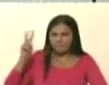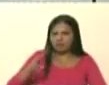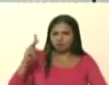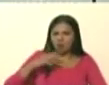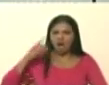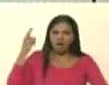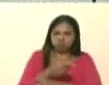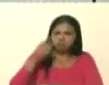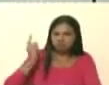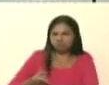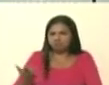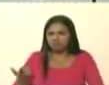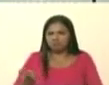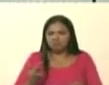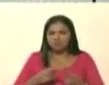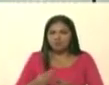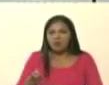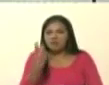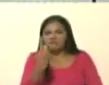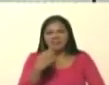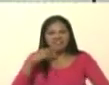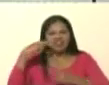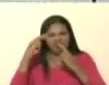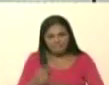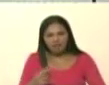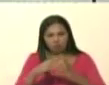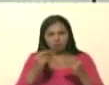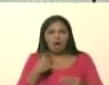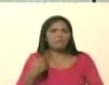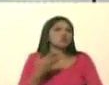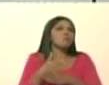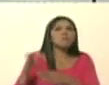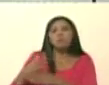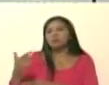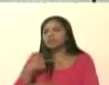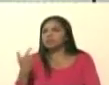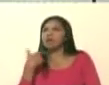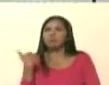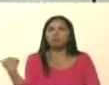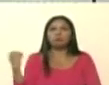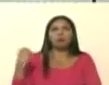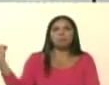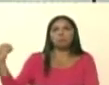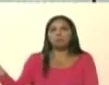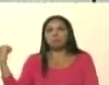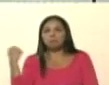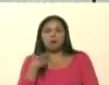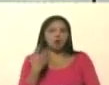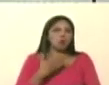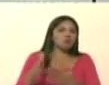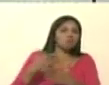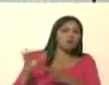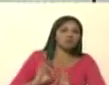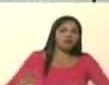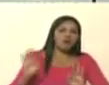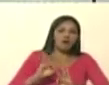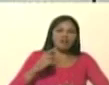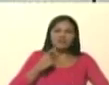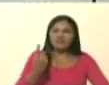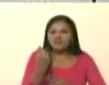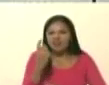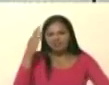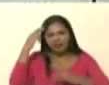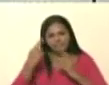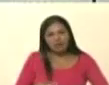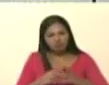hay una dictadura y es una falta de respeto no a mí a mí no me importa que digan de mí lo que sea no me importa de verdad es una falta de